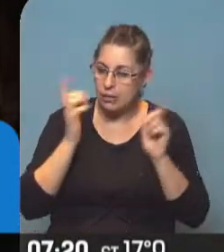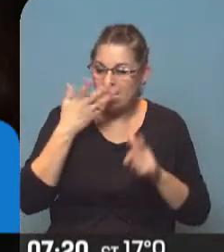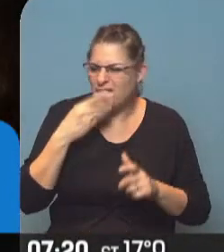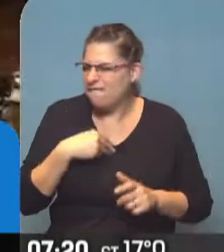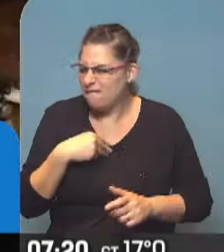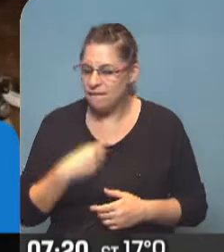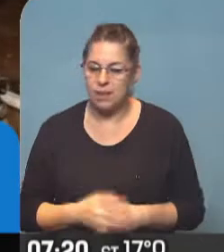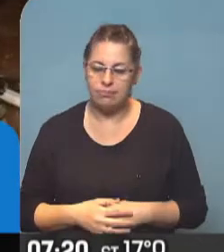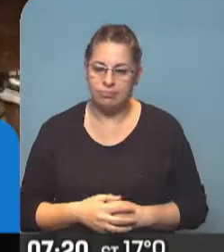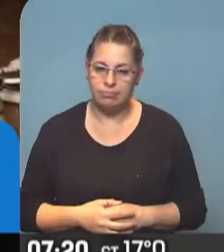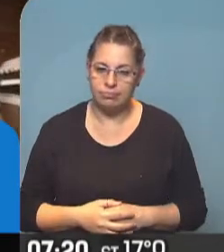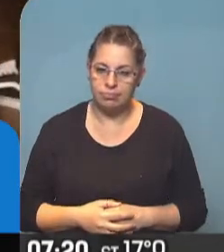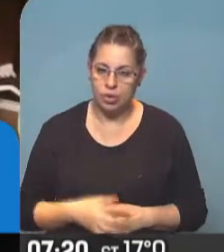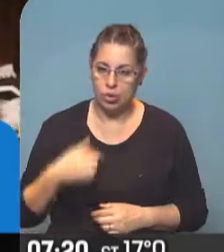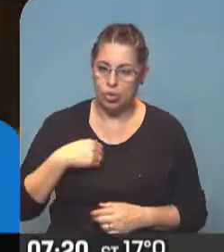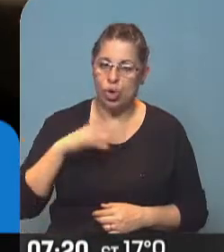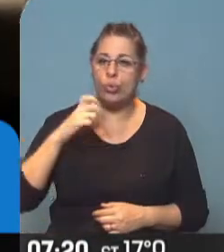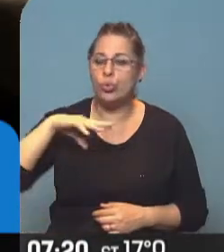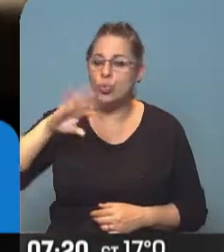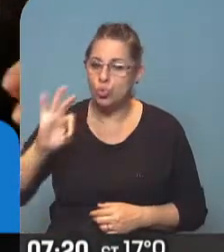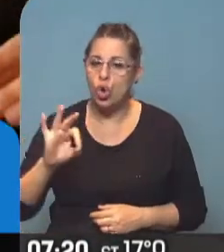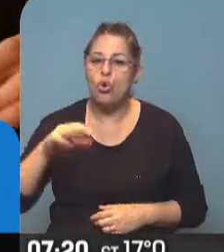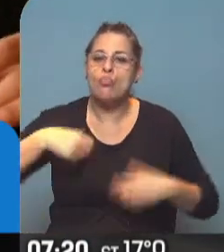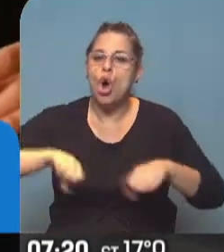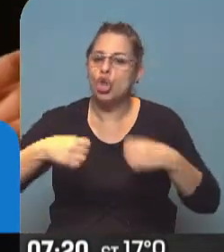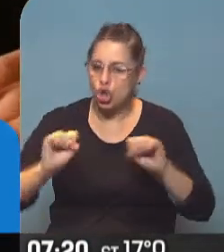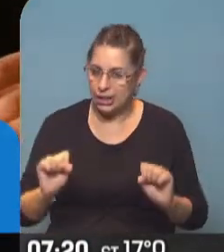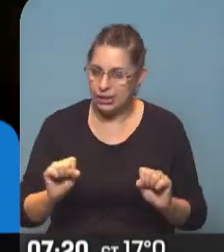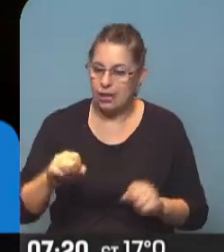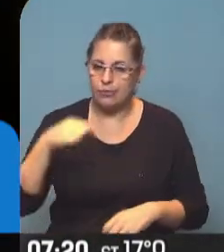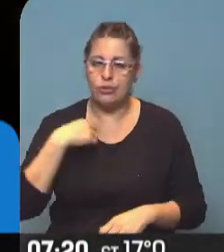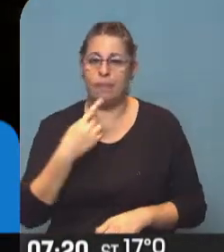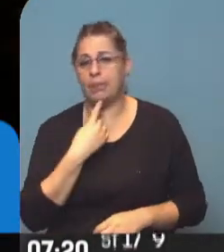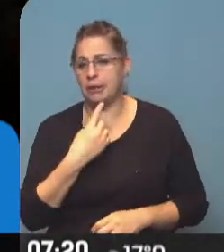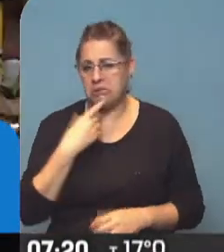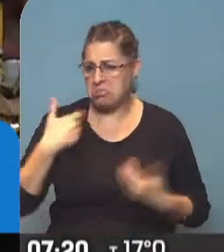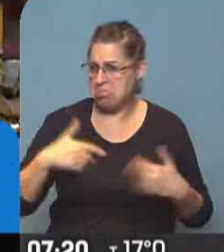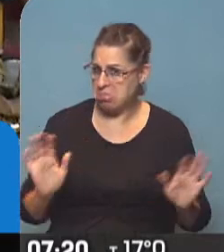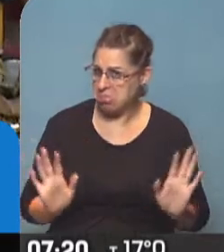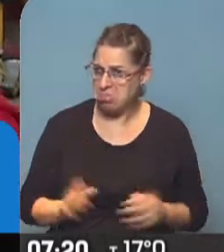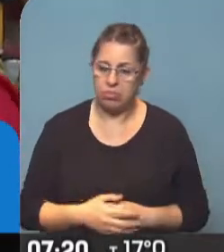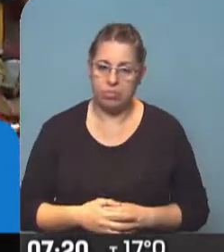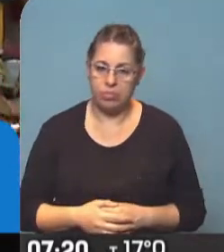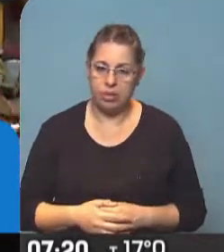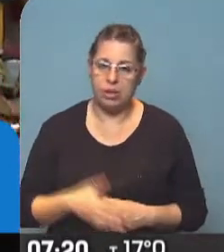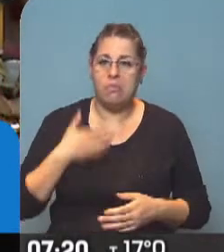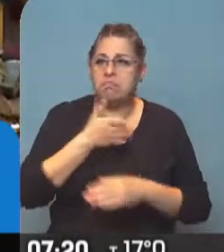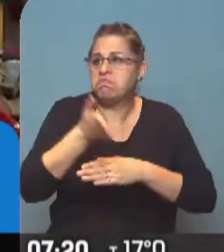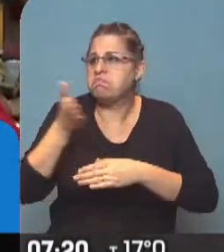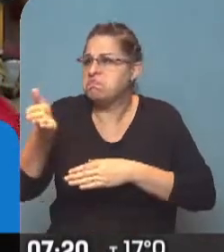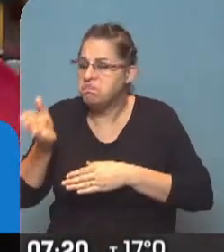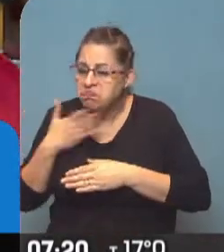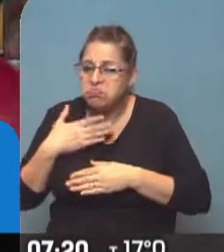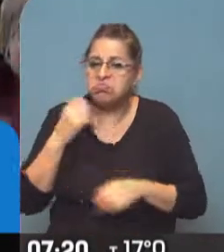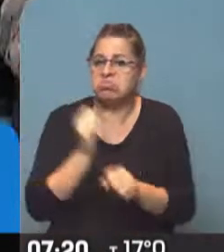me encanta, me gusta mucho. Yo soy Bruno, justamente Bruno Motoneta, soy un pibe normal que hace delivery, trabaja con